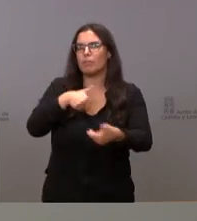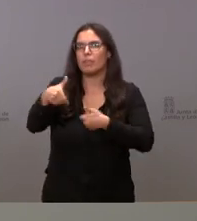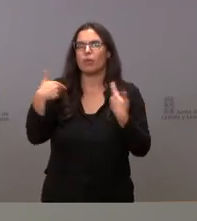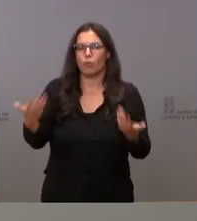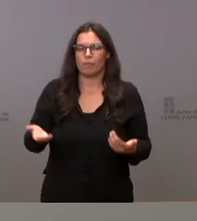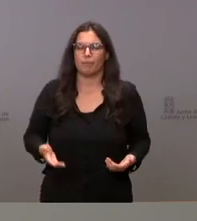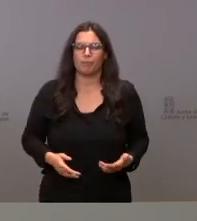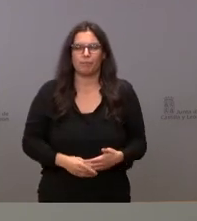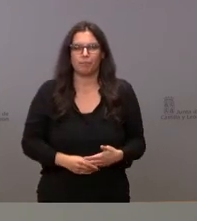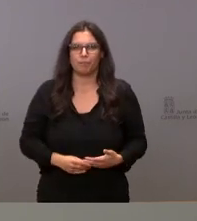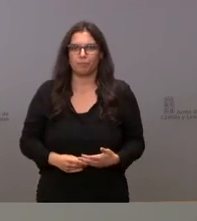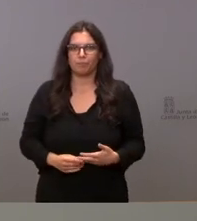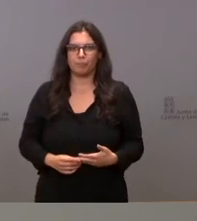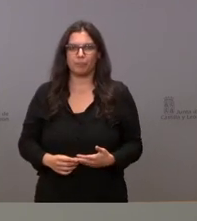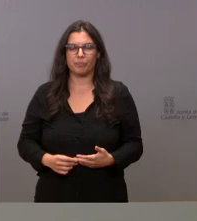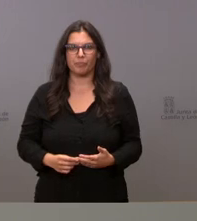tienen que publicarse.